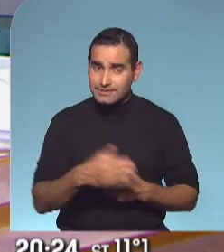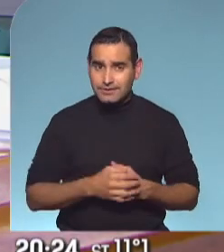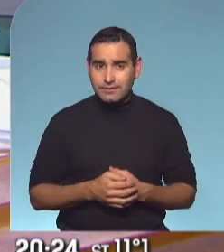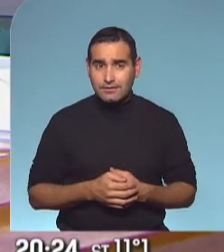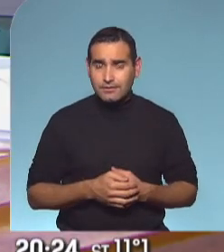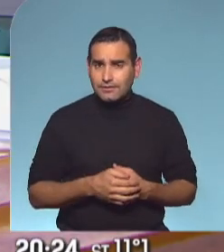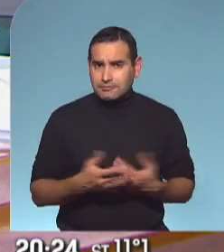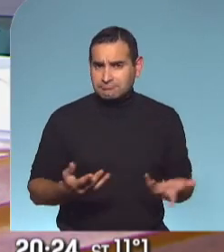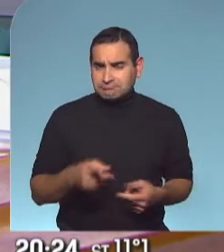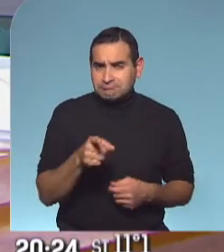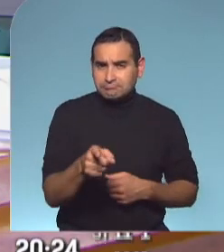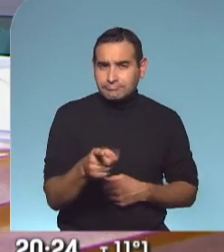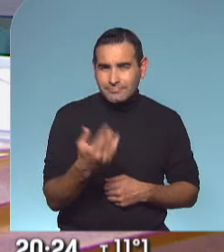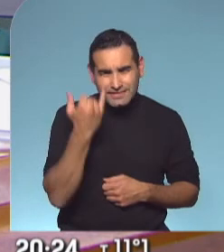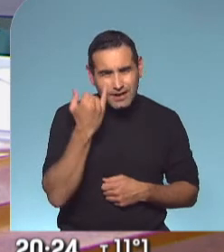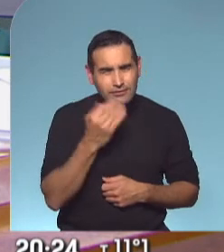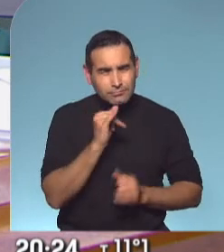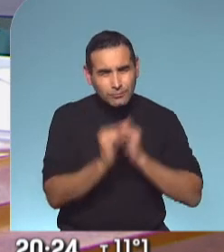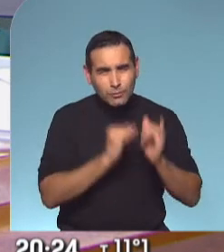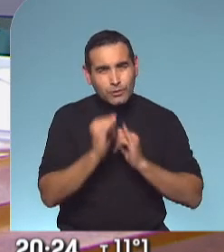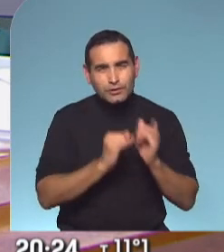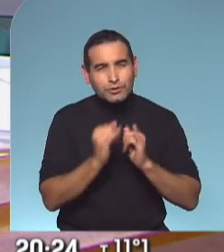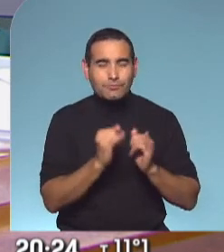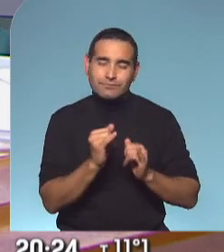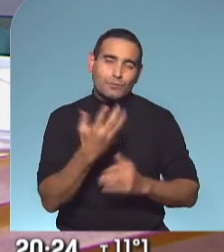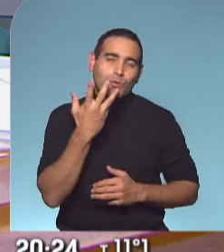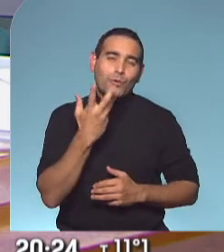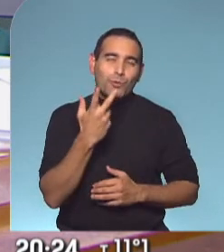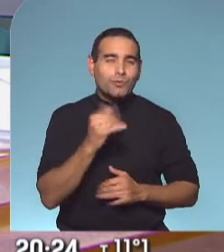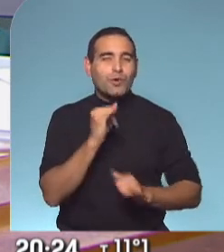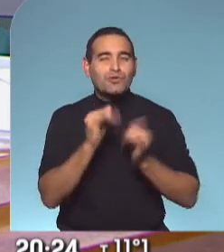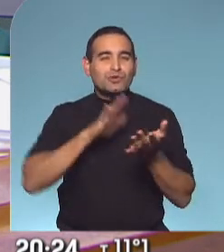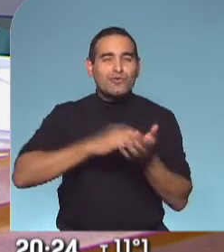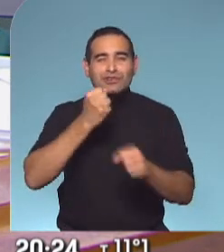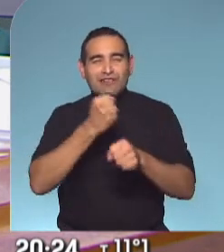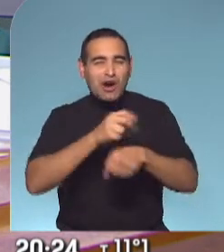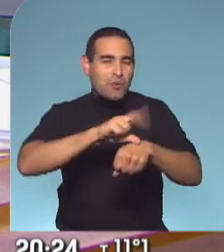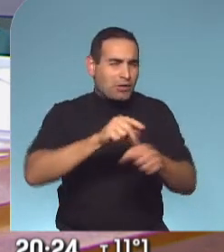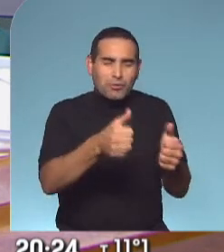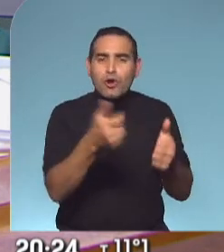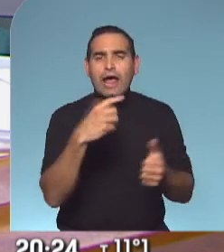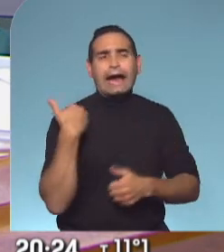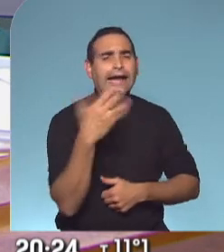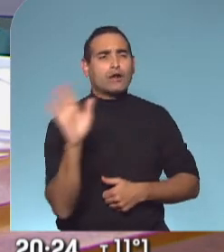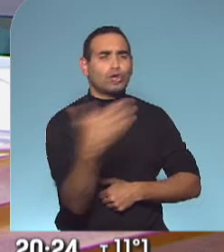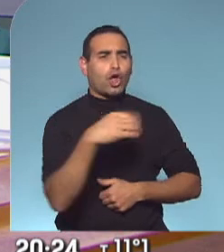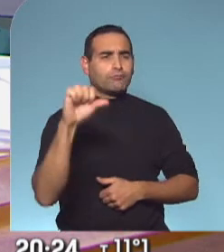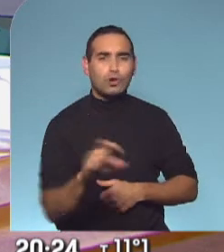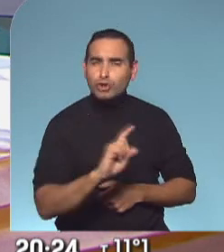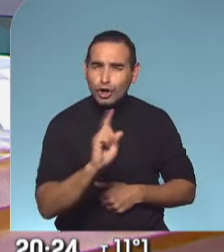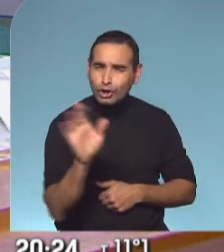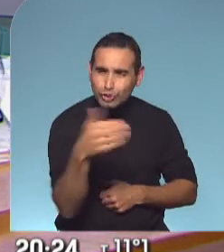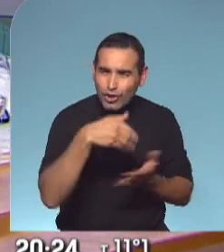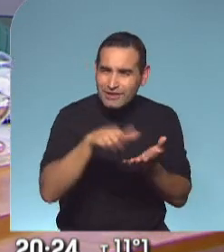nada que ver con todo lo que hablamos y que nos encanta de la tarea que están haciendo los médicos, porque no hay que generalizar. Esto es una situación, son situaciones que